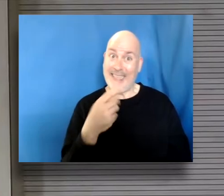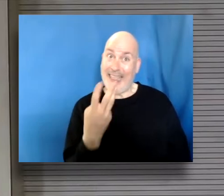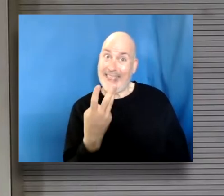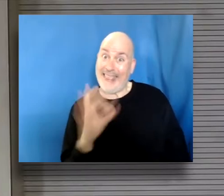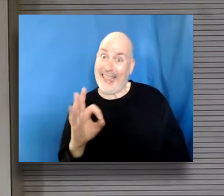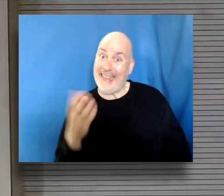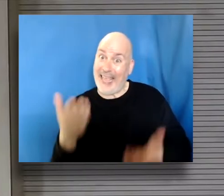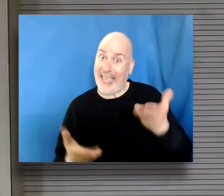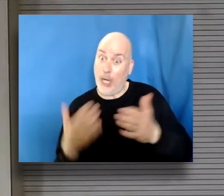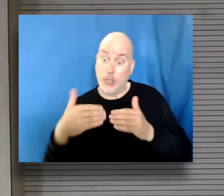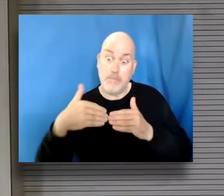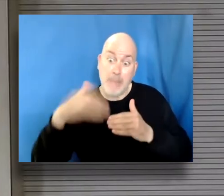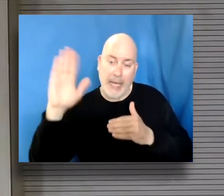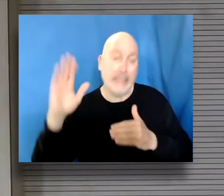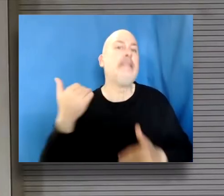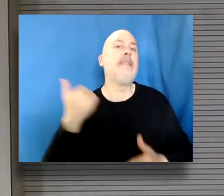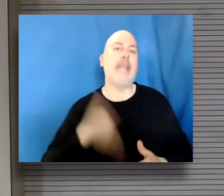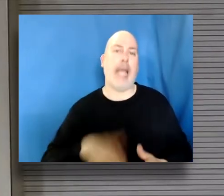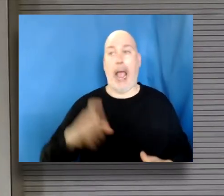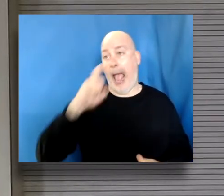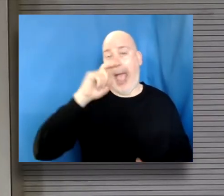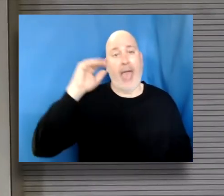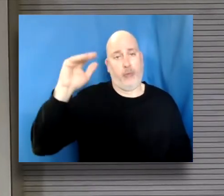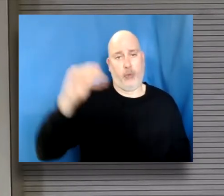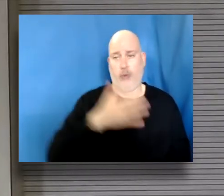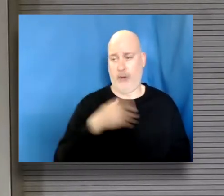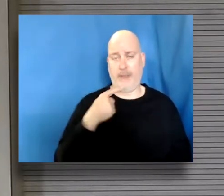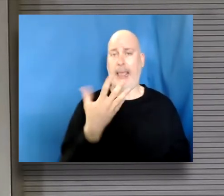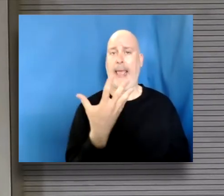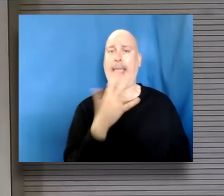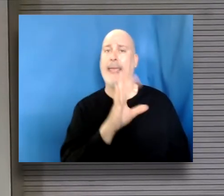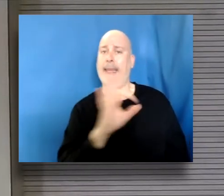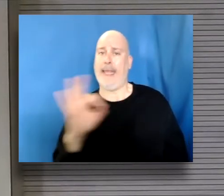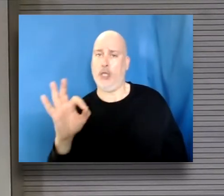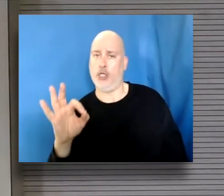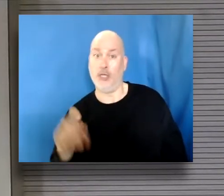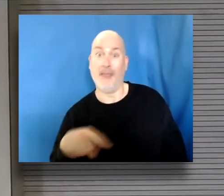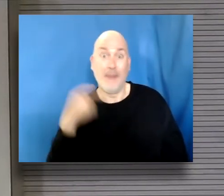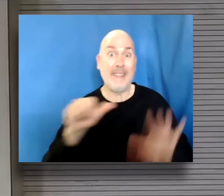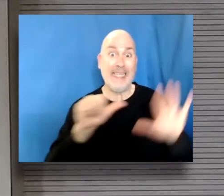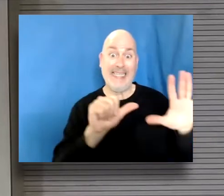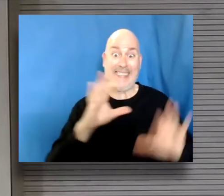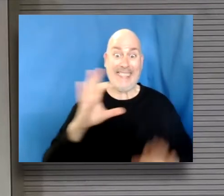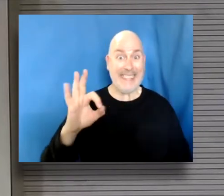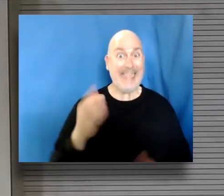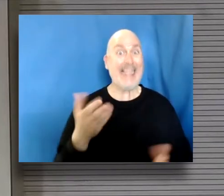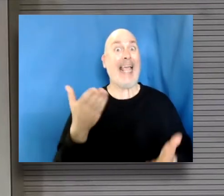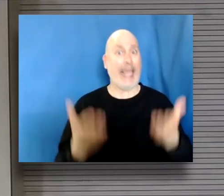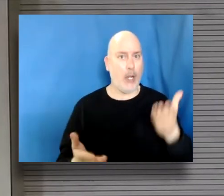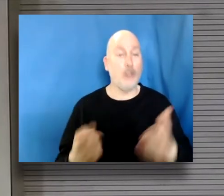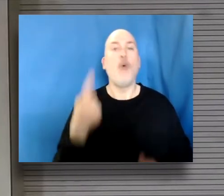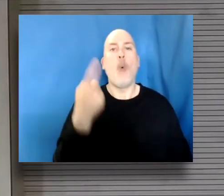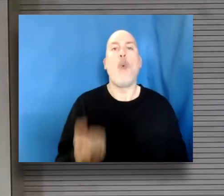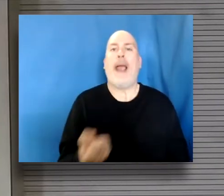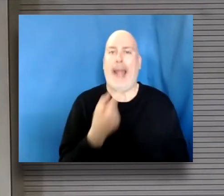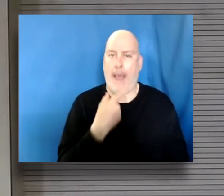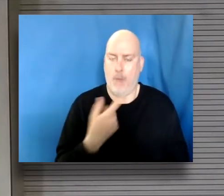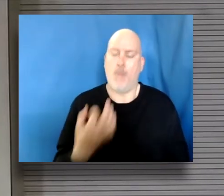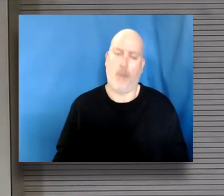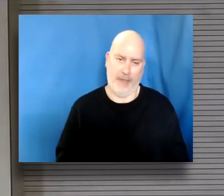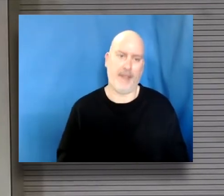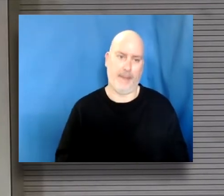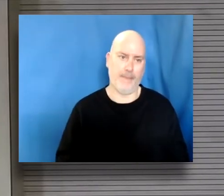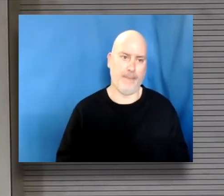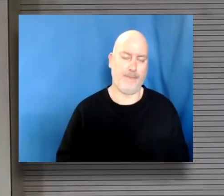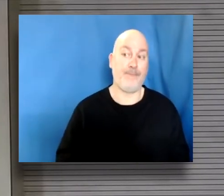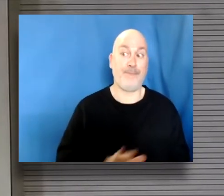ya dejaríamos la dosis de adulto, que serían 500, y a partir ya de los 60 kilos, pues se le podría dar 1 gramo. Quiero hacer un